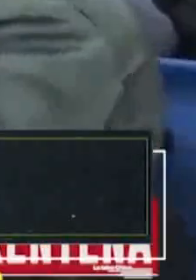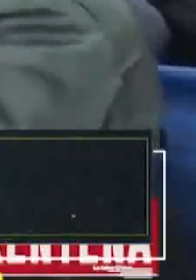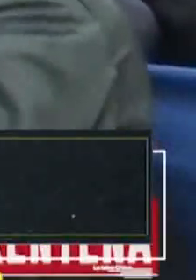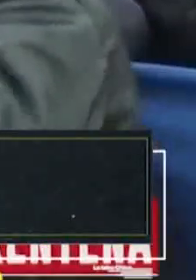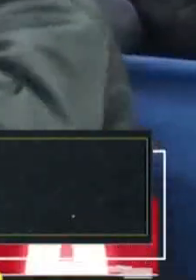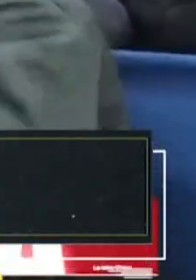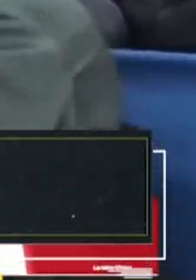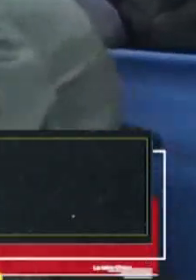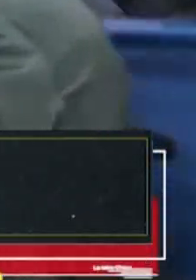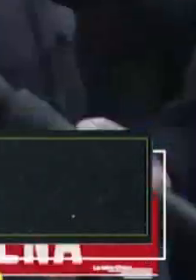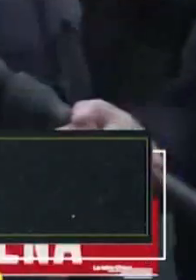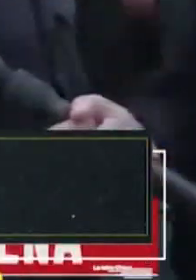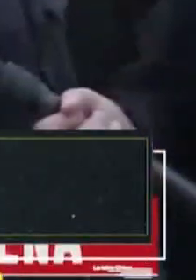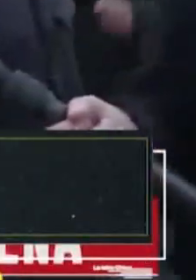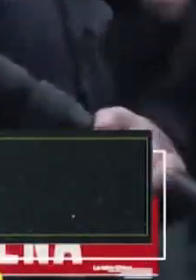y